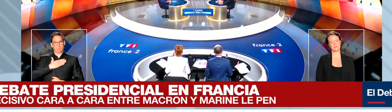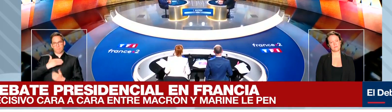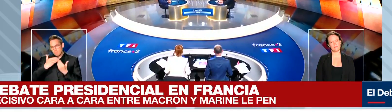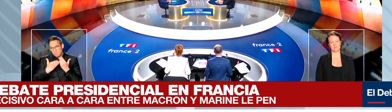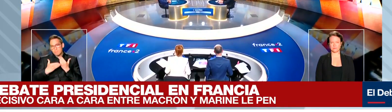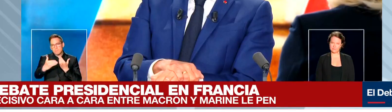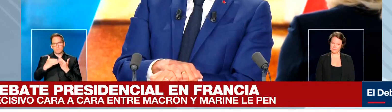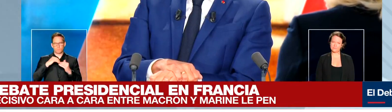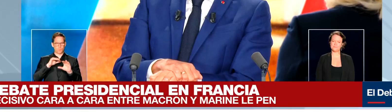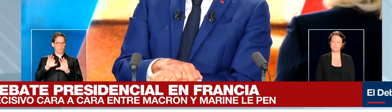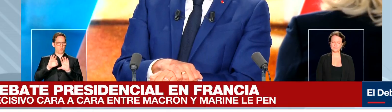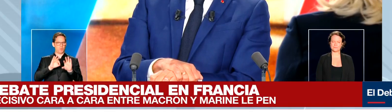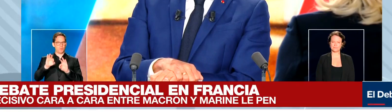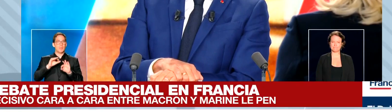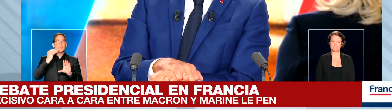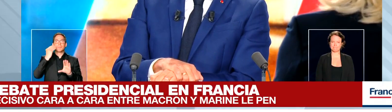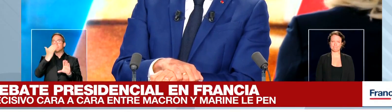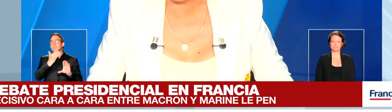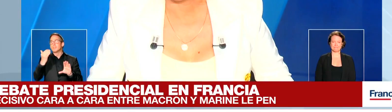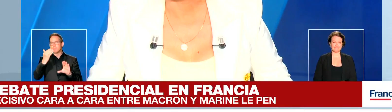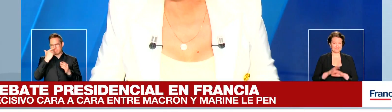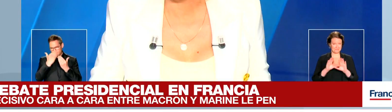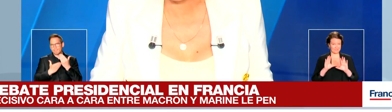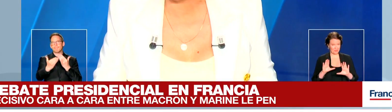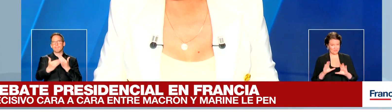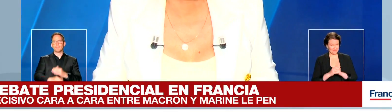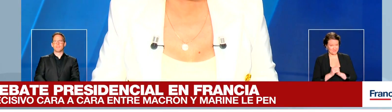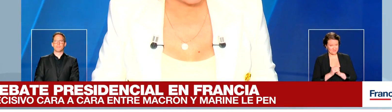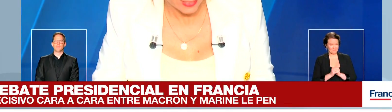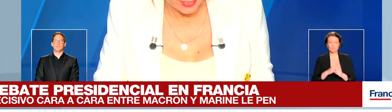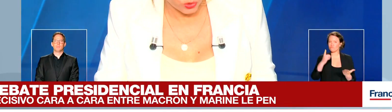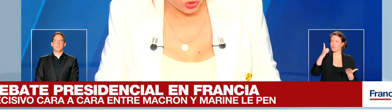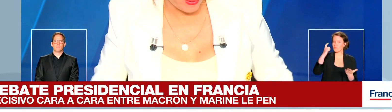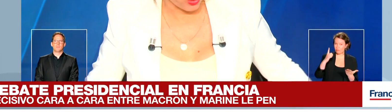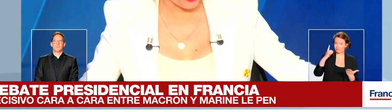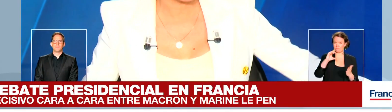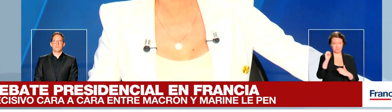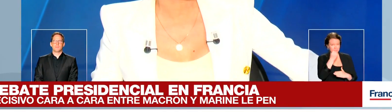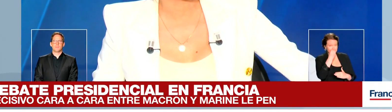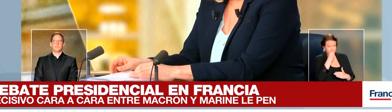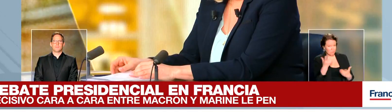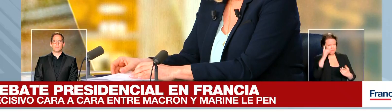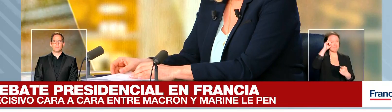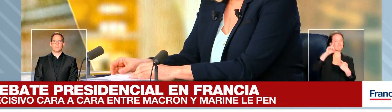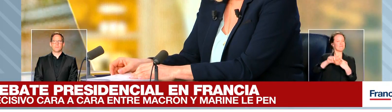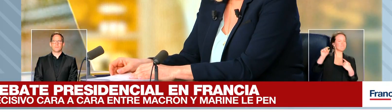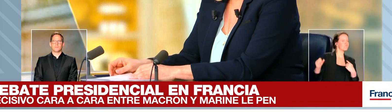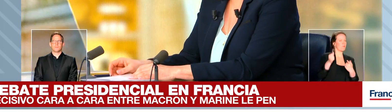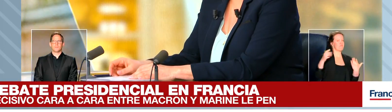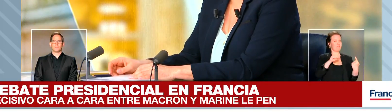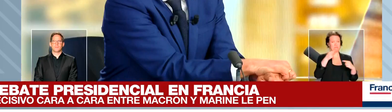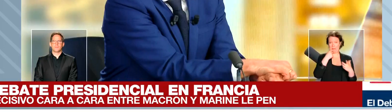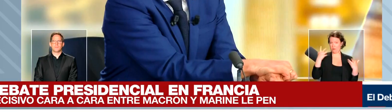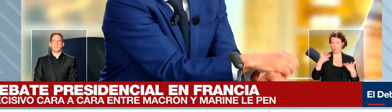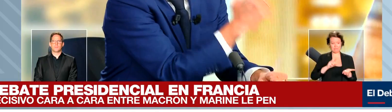lo que va a guiar mis elecciones en los próximos años si me dan la confianza a los franceses. Bueno, vamos a comenzar por el primer tema de